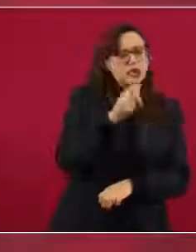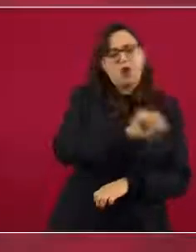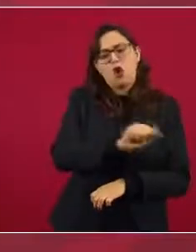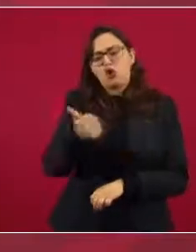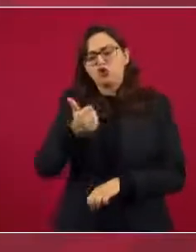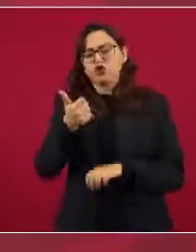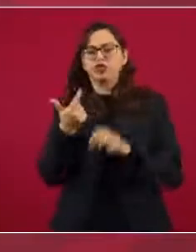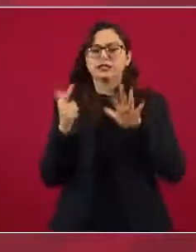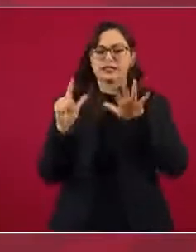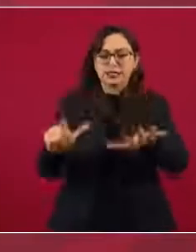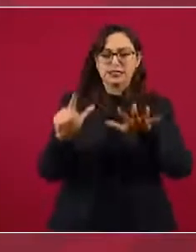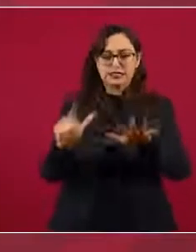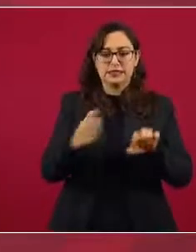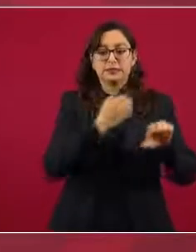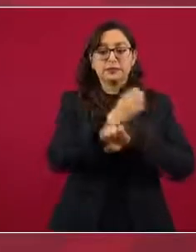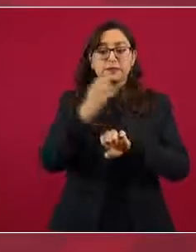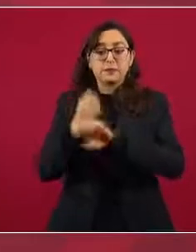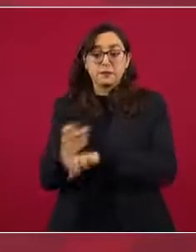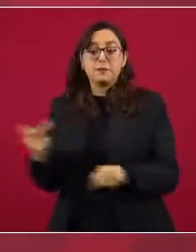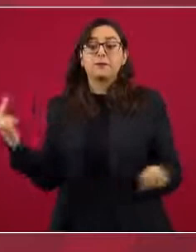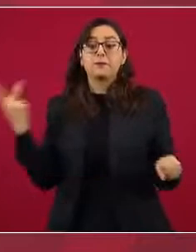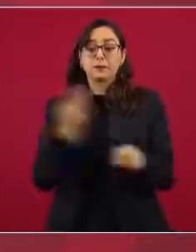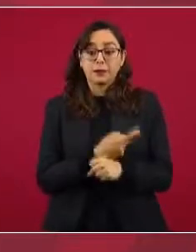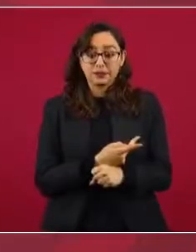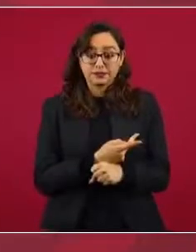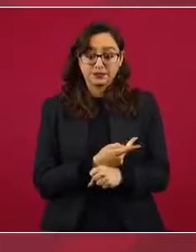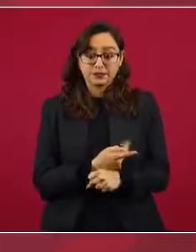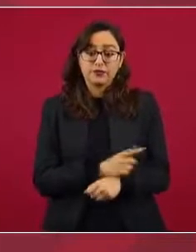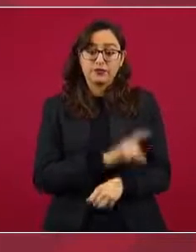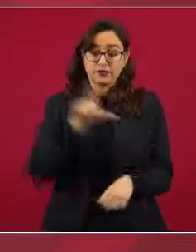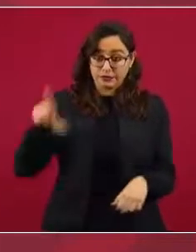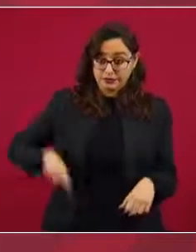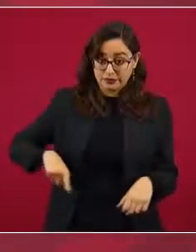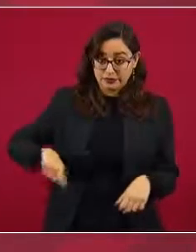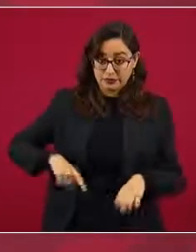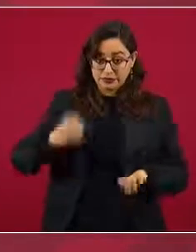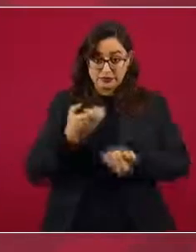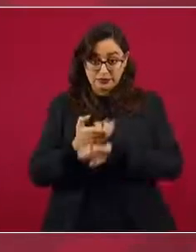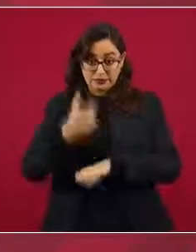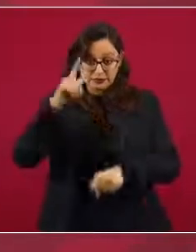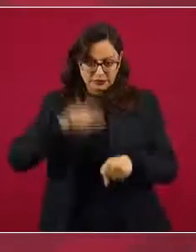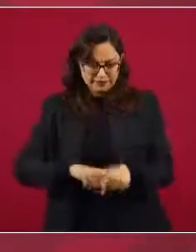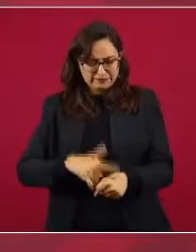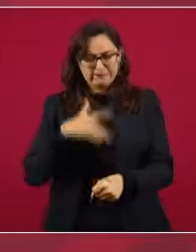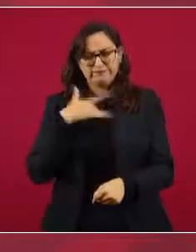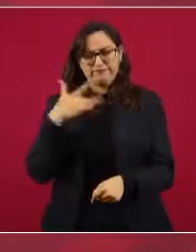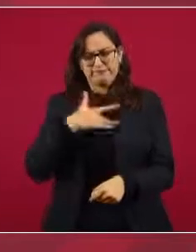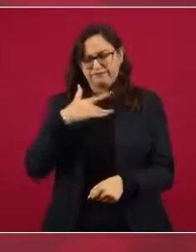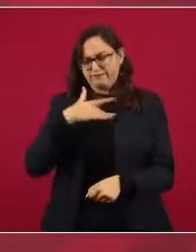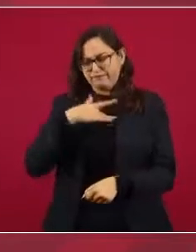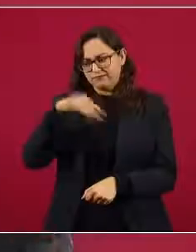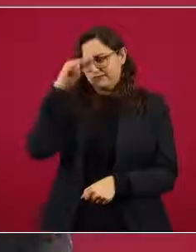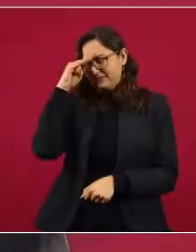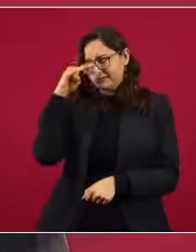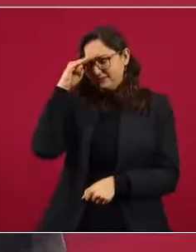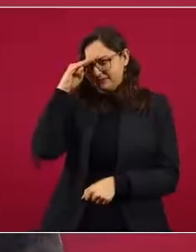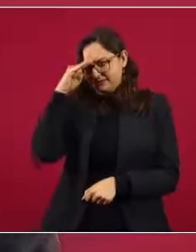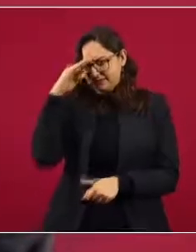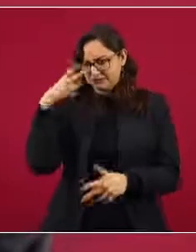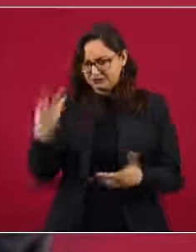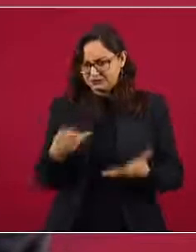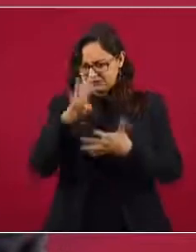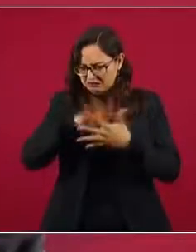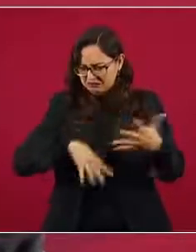federativas. Llegó un punto en donde los gobiernos de las entidades federativas empezaron a valorar la contribución que tenía